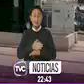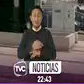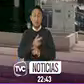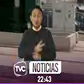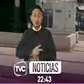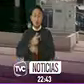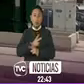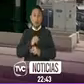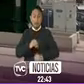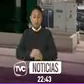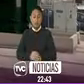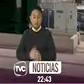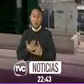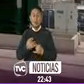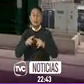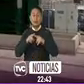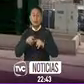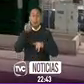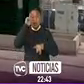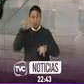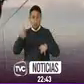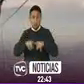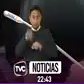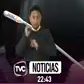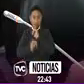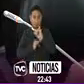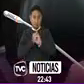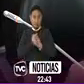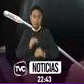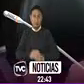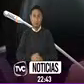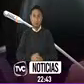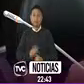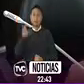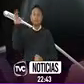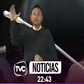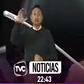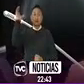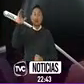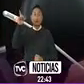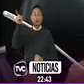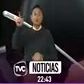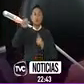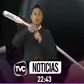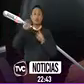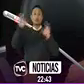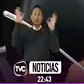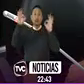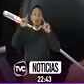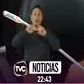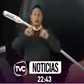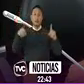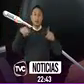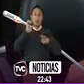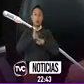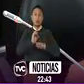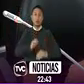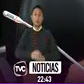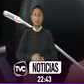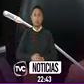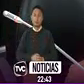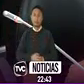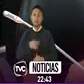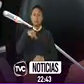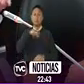y que todo depende de convenios internacionales. Colombia, el sistema eléctrico es diferente al del Ecuador.